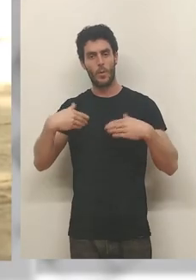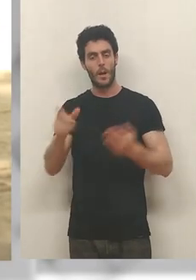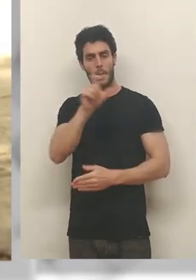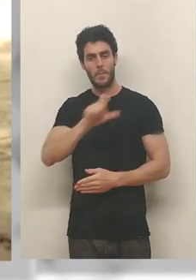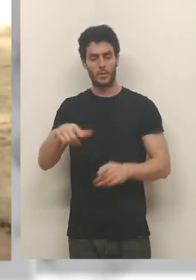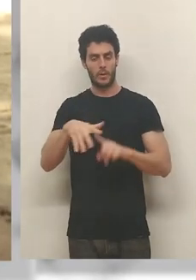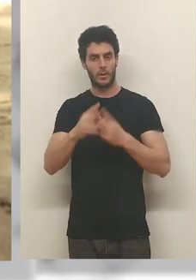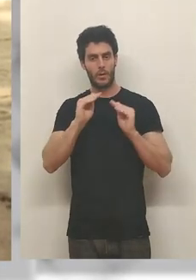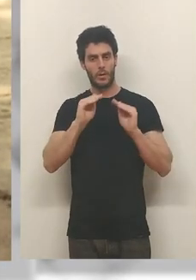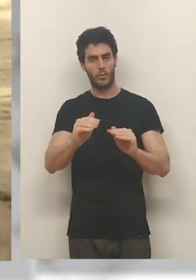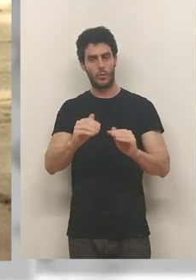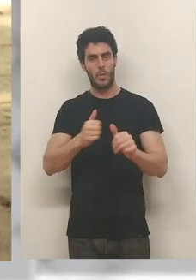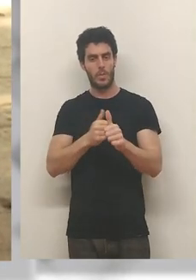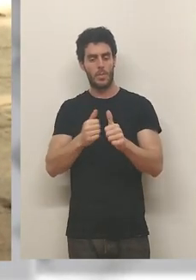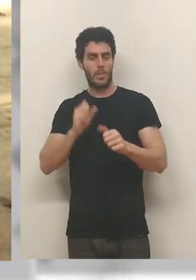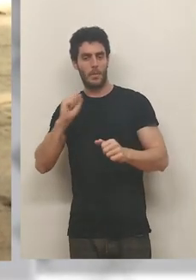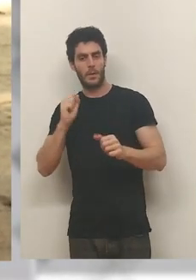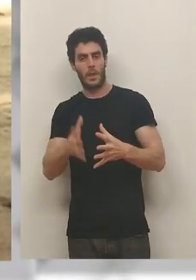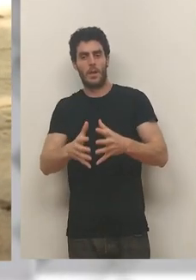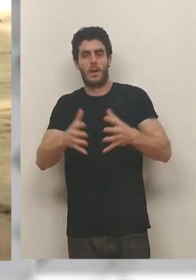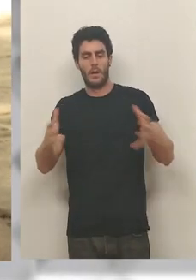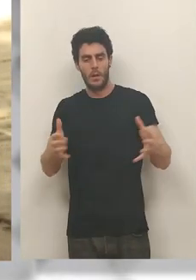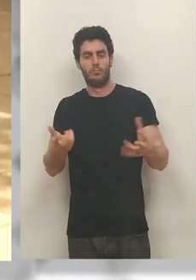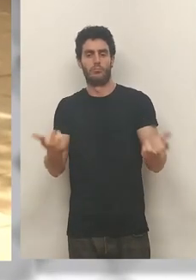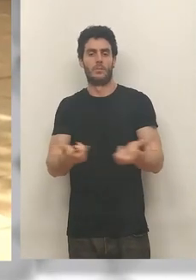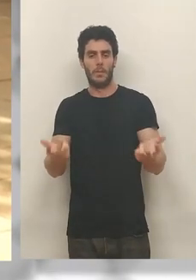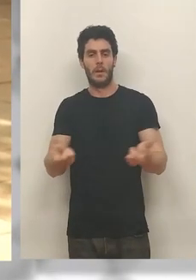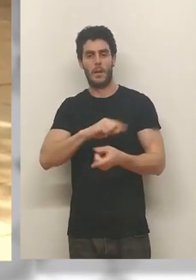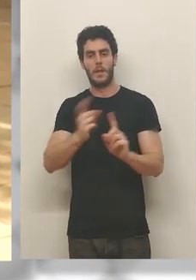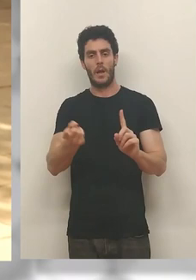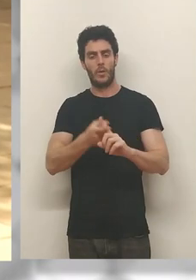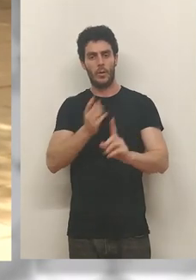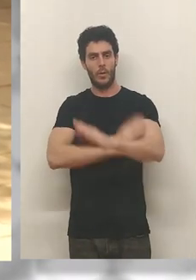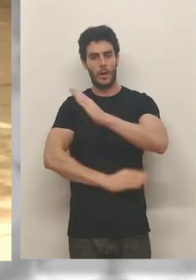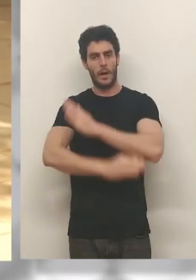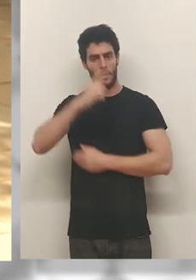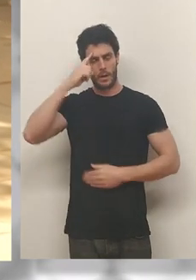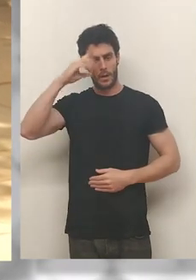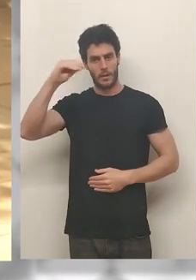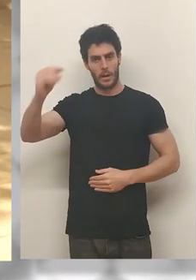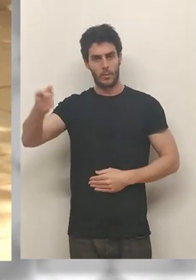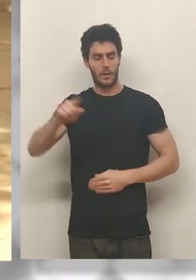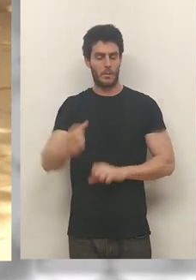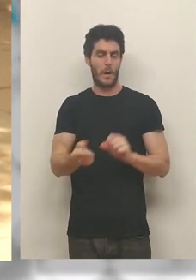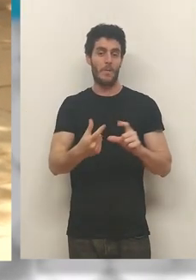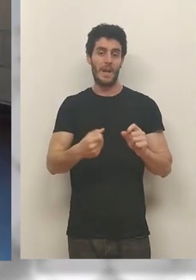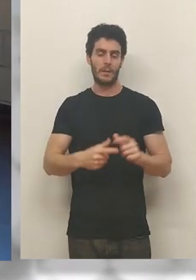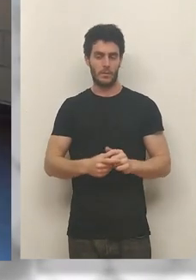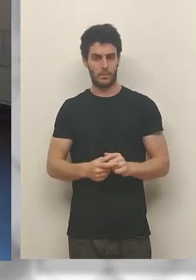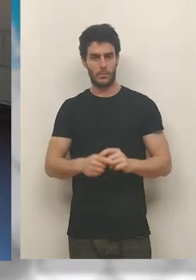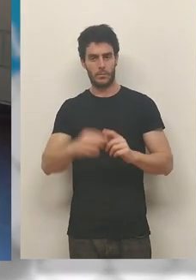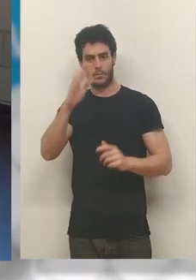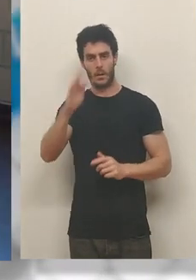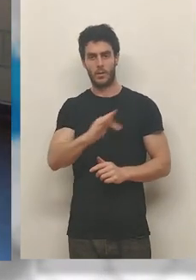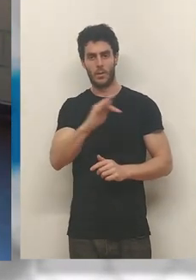están destinadas a personas en situación de gran dependencia y dependencia severa y con diagnóstico de discapacidad intelectual y